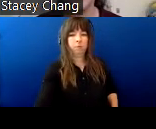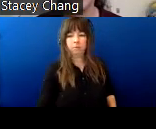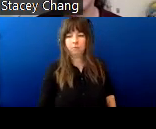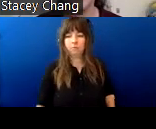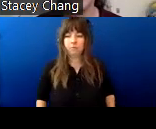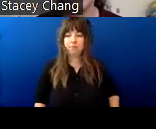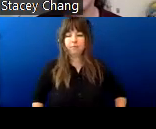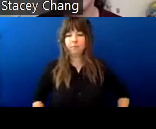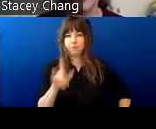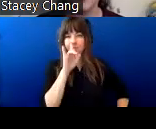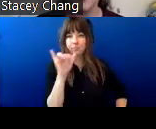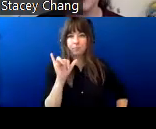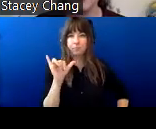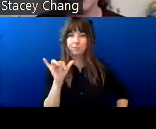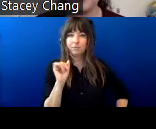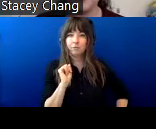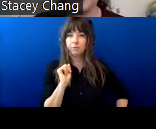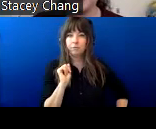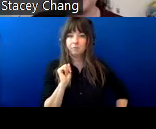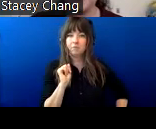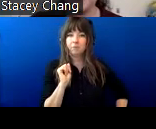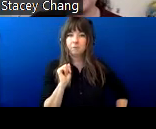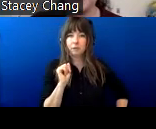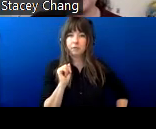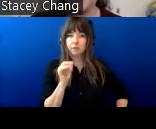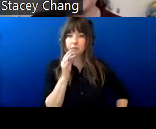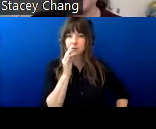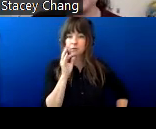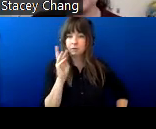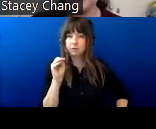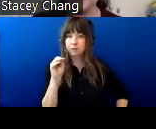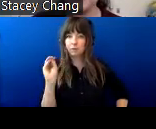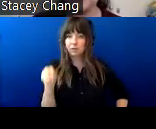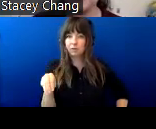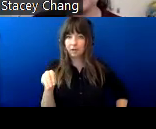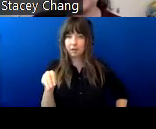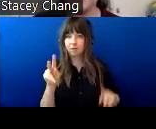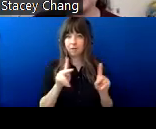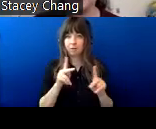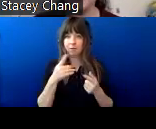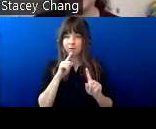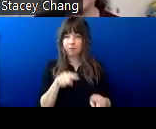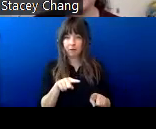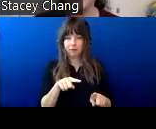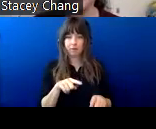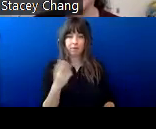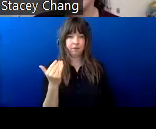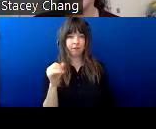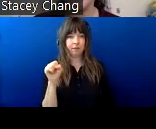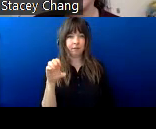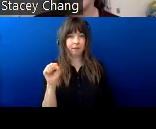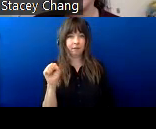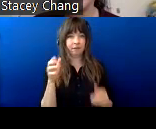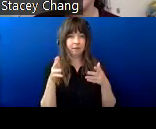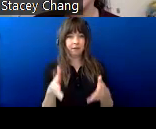And it looks like we're just shy of y parece que ya estamos casi al 60%. Le quedan